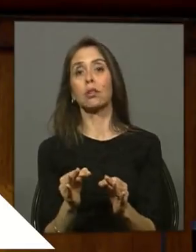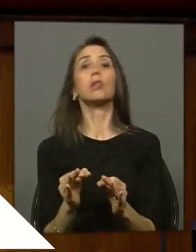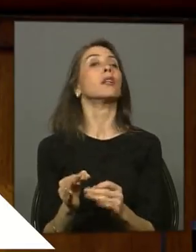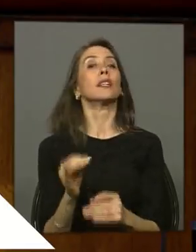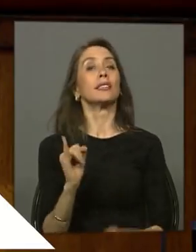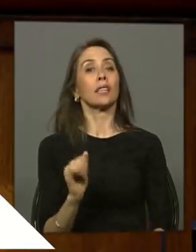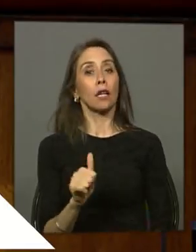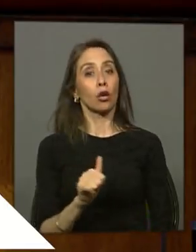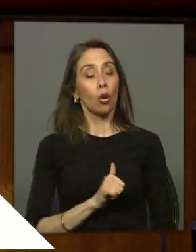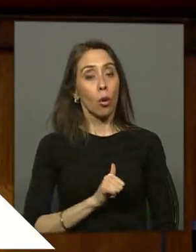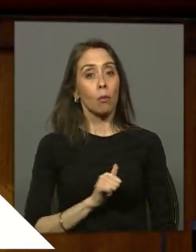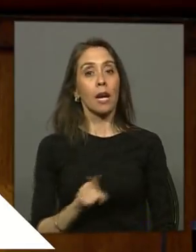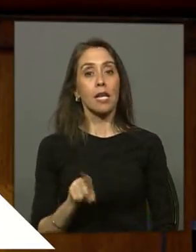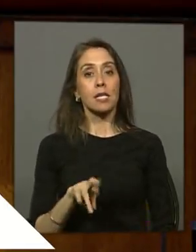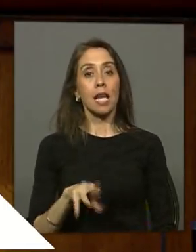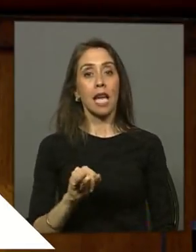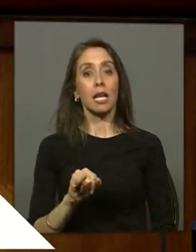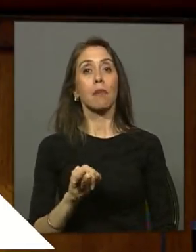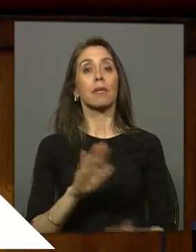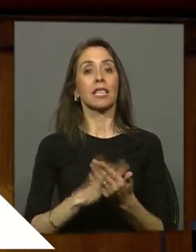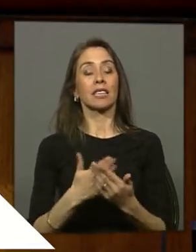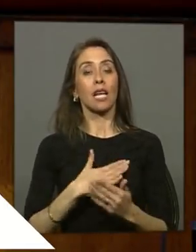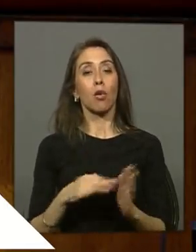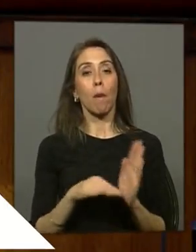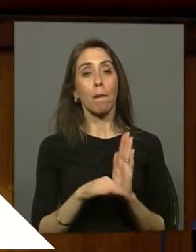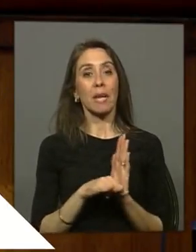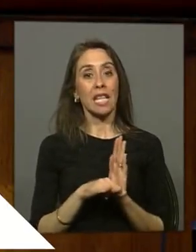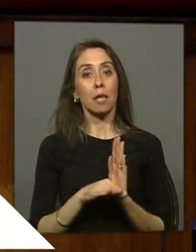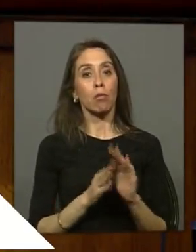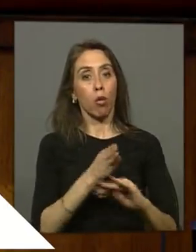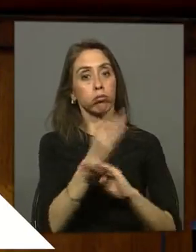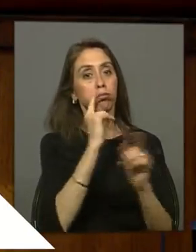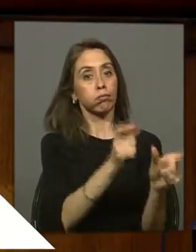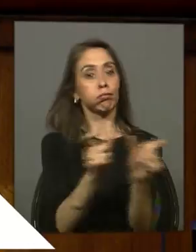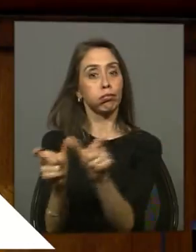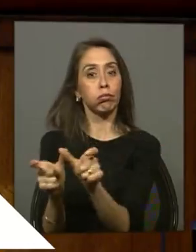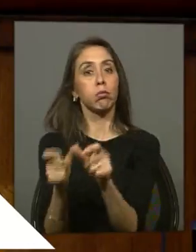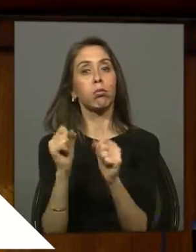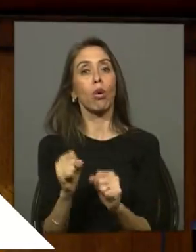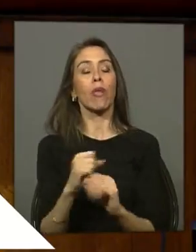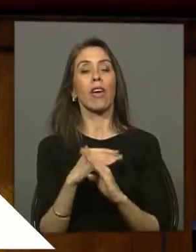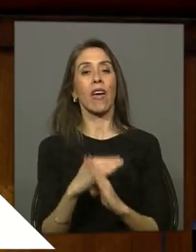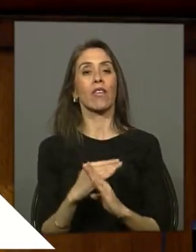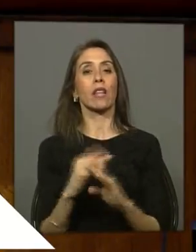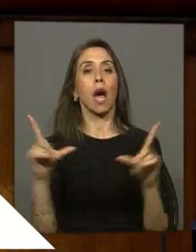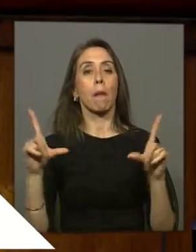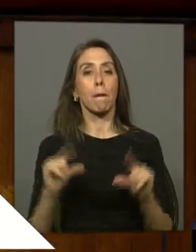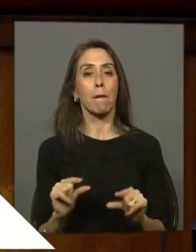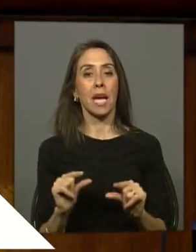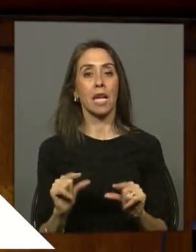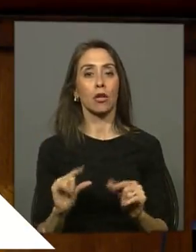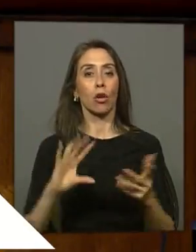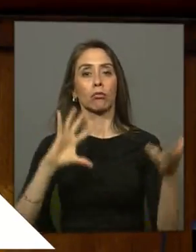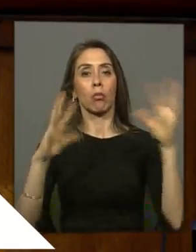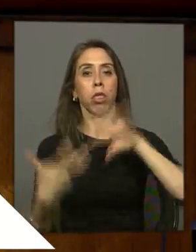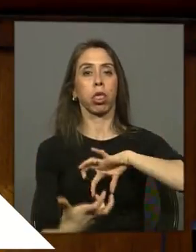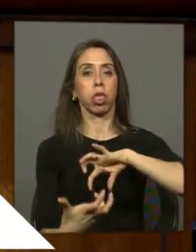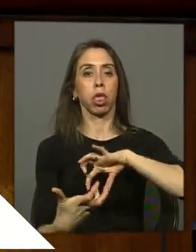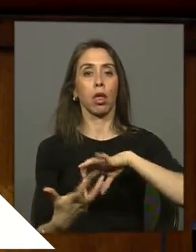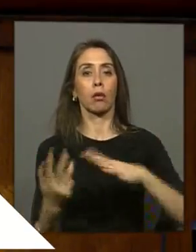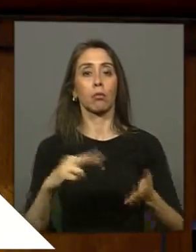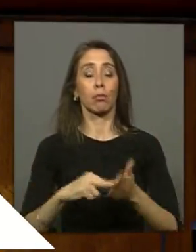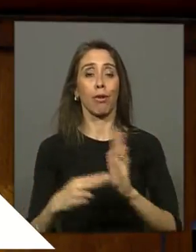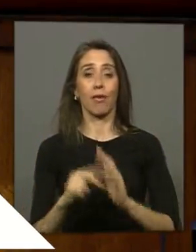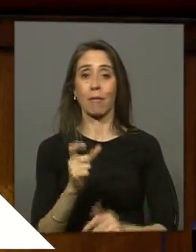de haberse cumplido la seremia salud con el mínimo de deber de diligencia se pudo haber evitado o minimizado un efecto catastrófico que comprometió